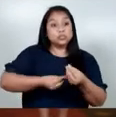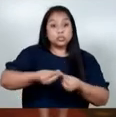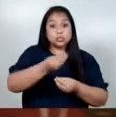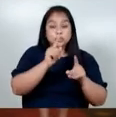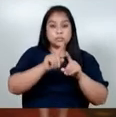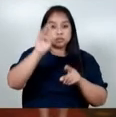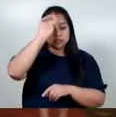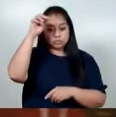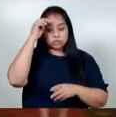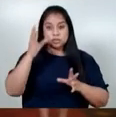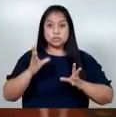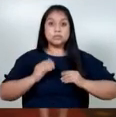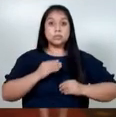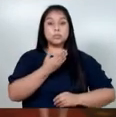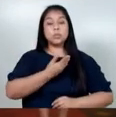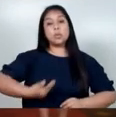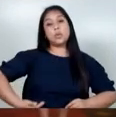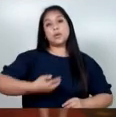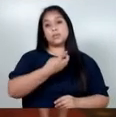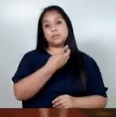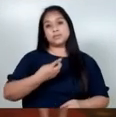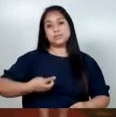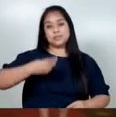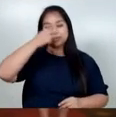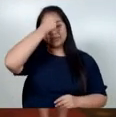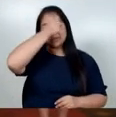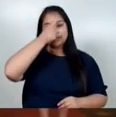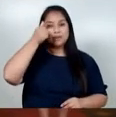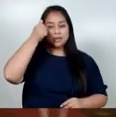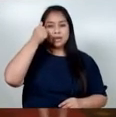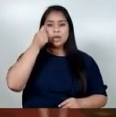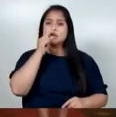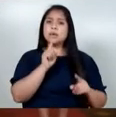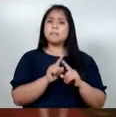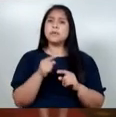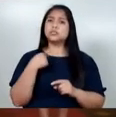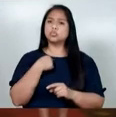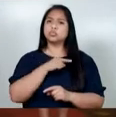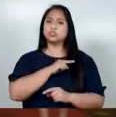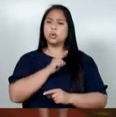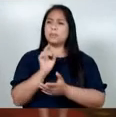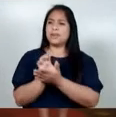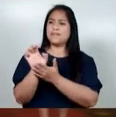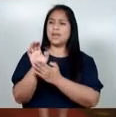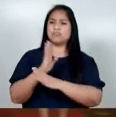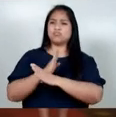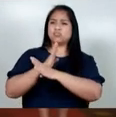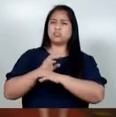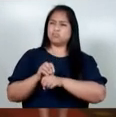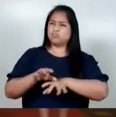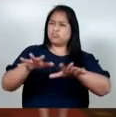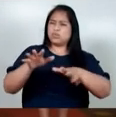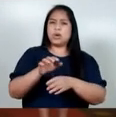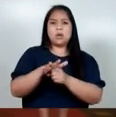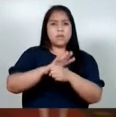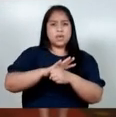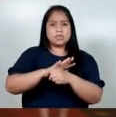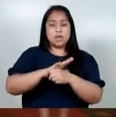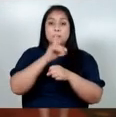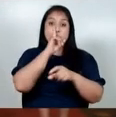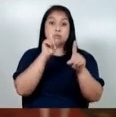adoptadas por el gobierno del presidente Alejandro Yamatei, no solo para contener el avance del virus, sino para mantener a flote la